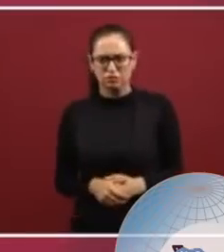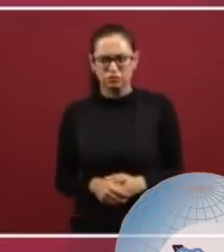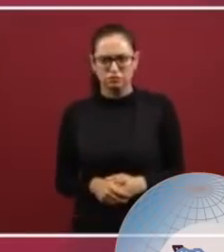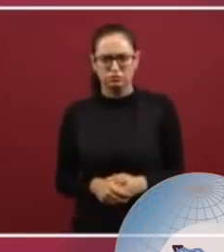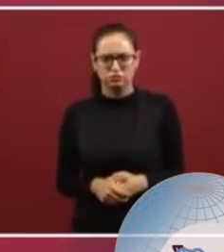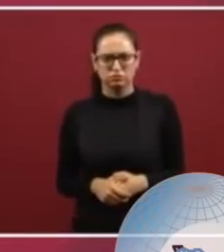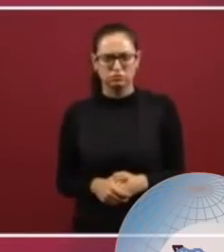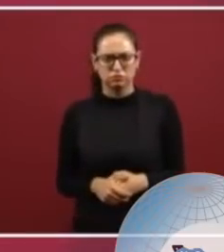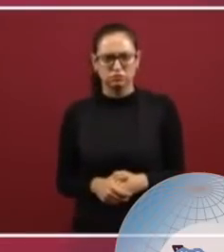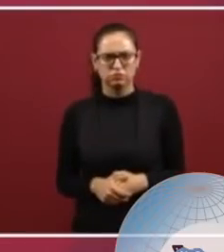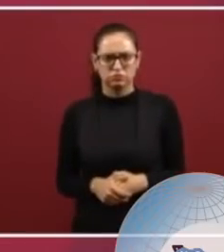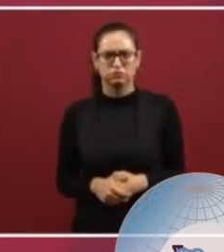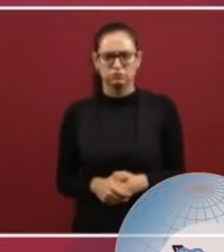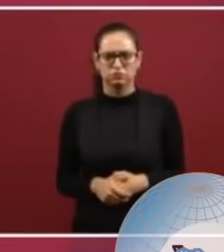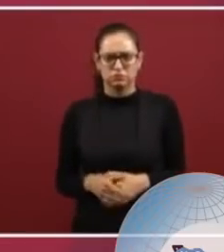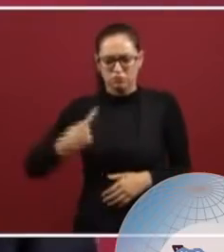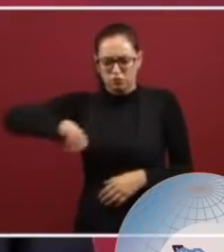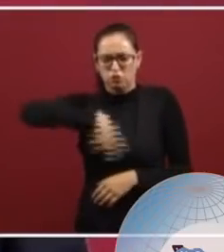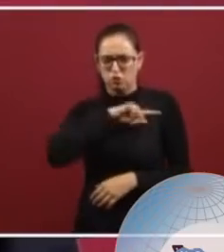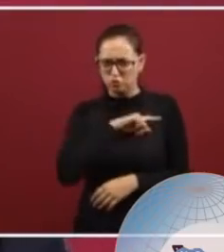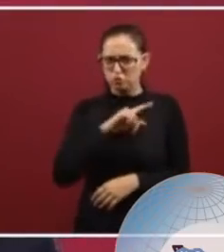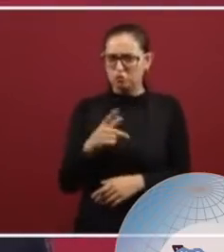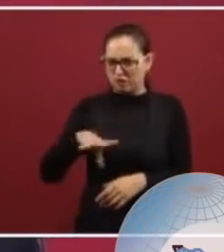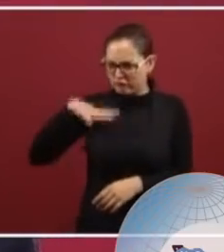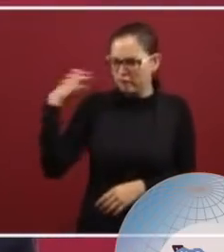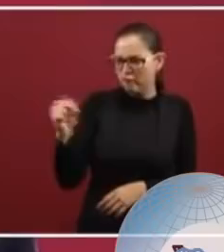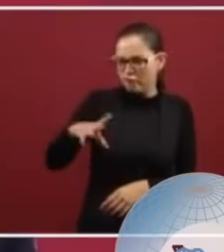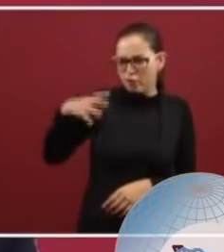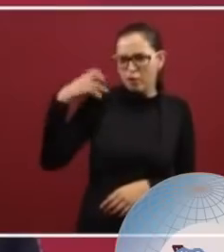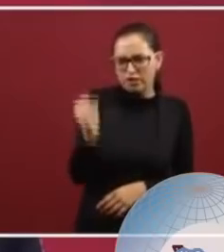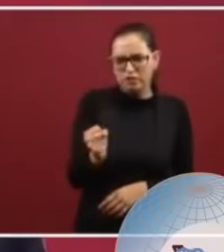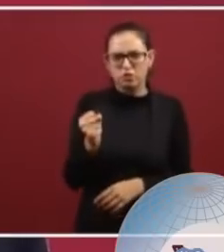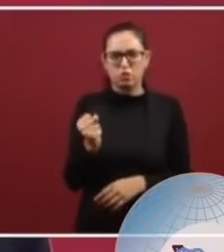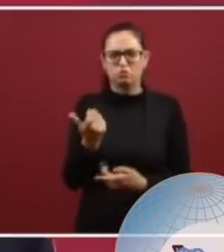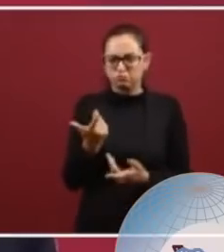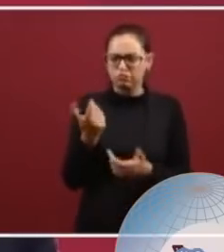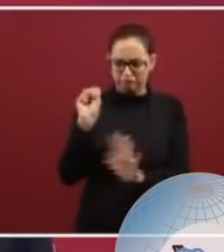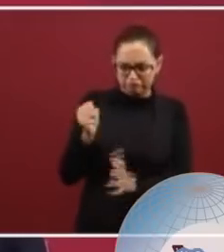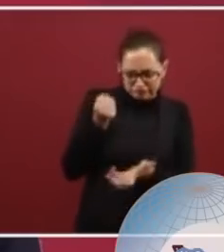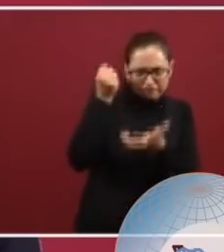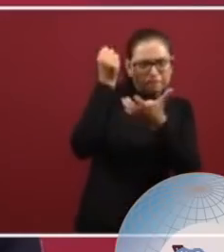sacar los costos. El ser una empresa